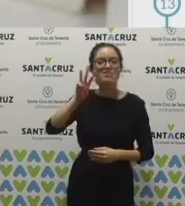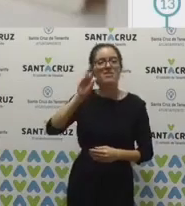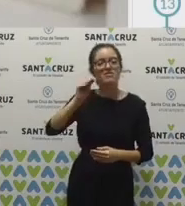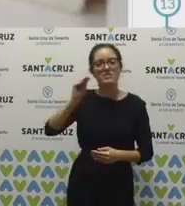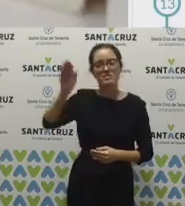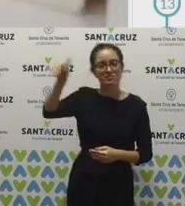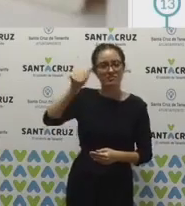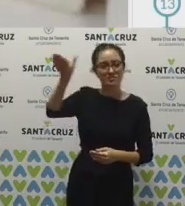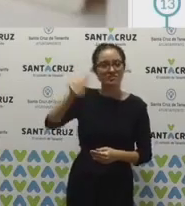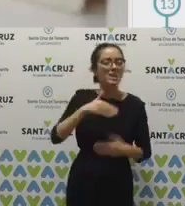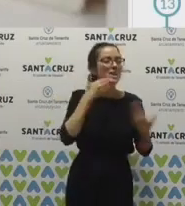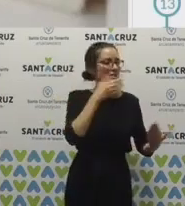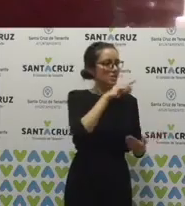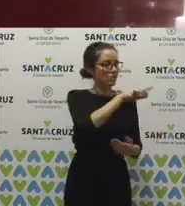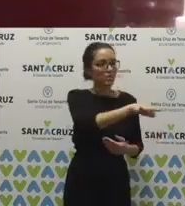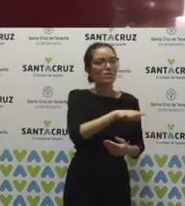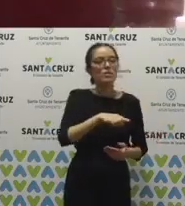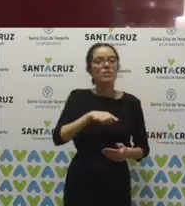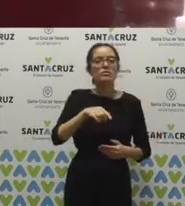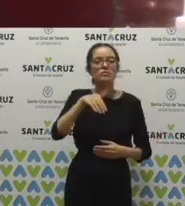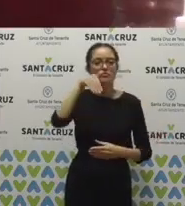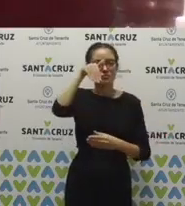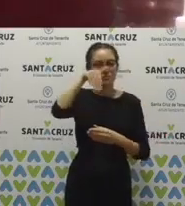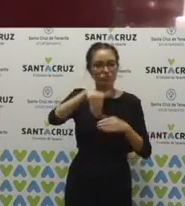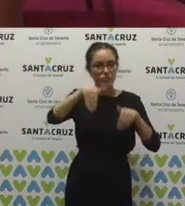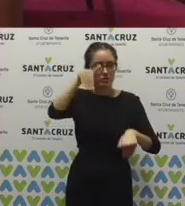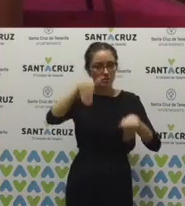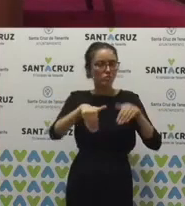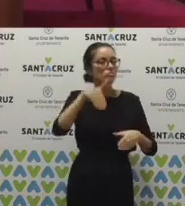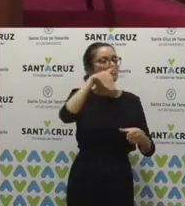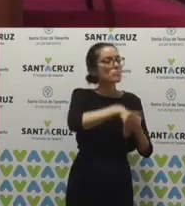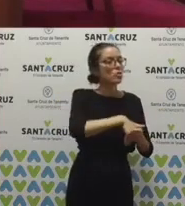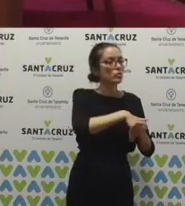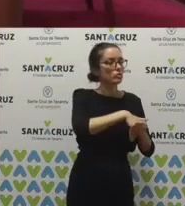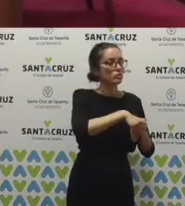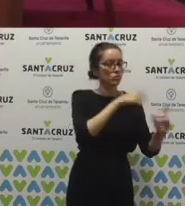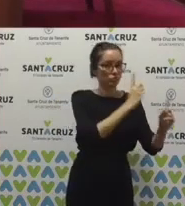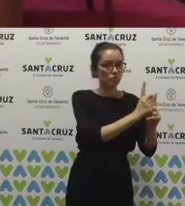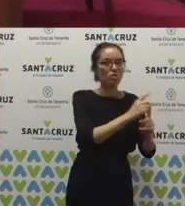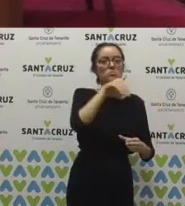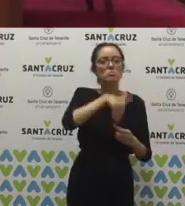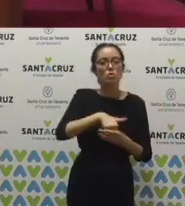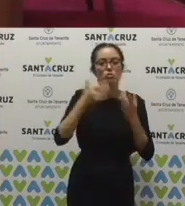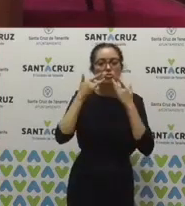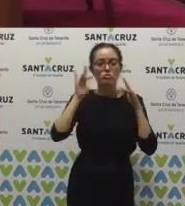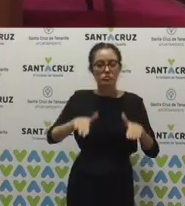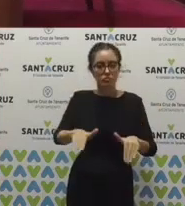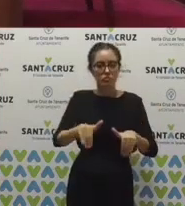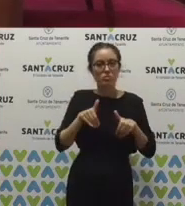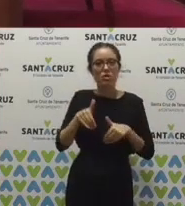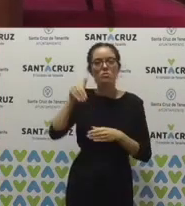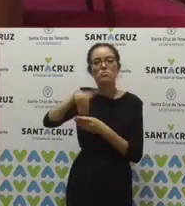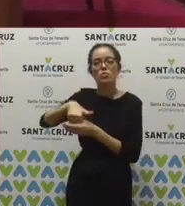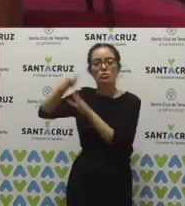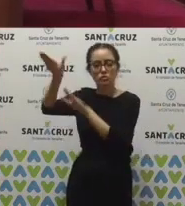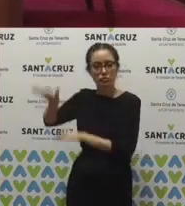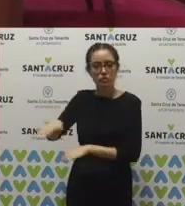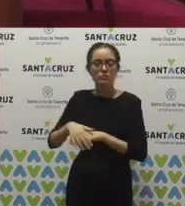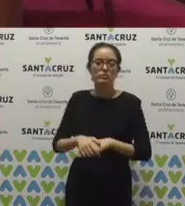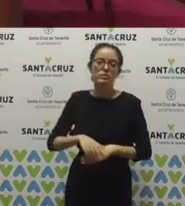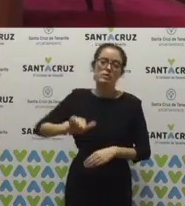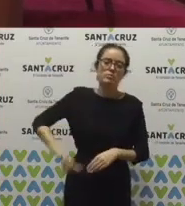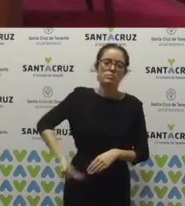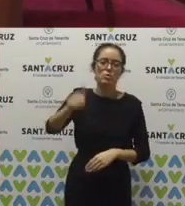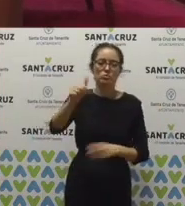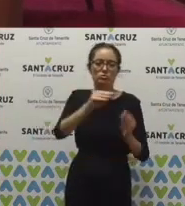hacia ustedes procedemos a la votación votos en contra las tensiones votos a favor lo aprobamos por